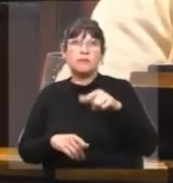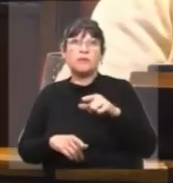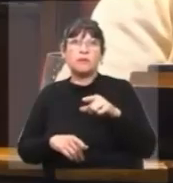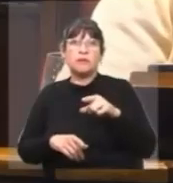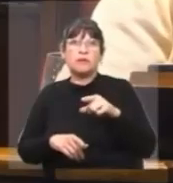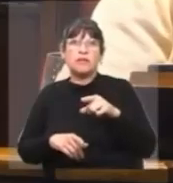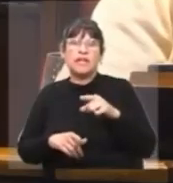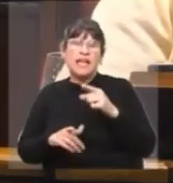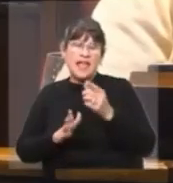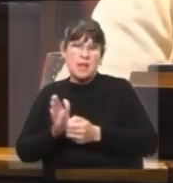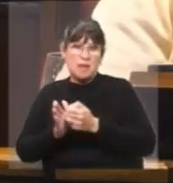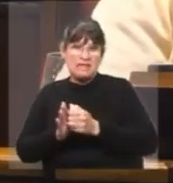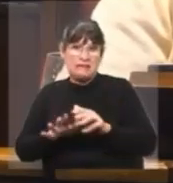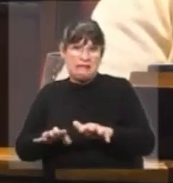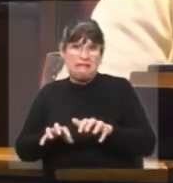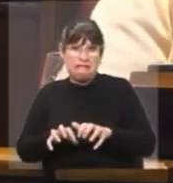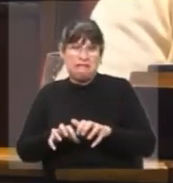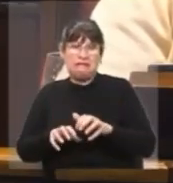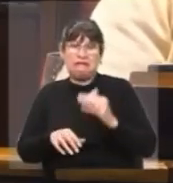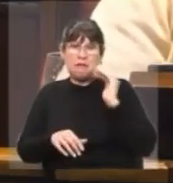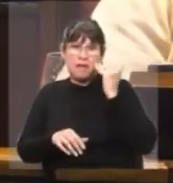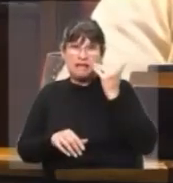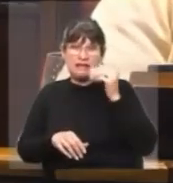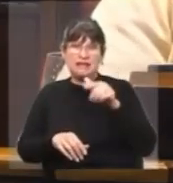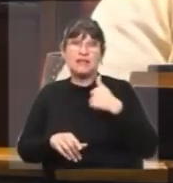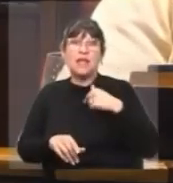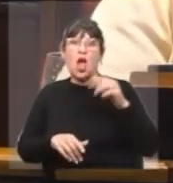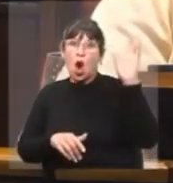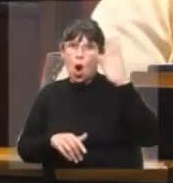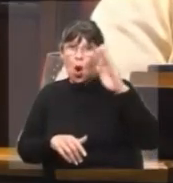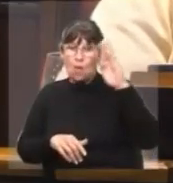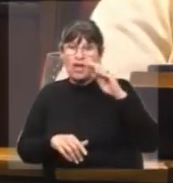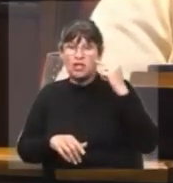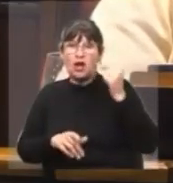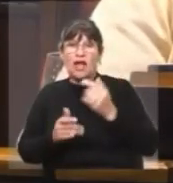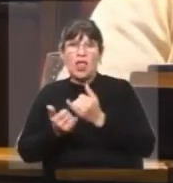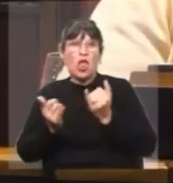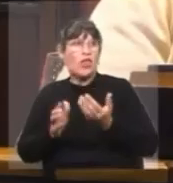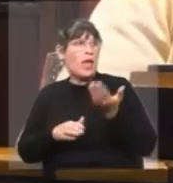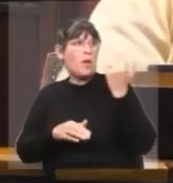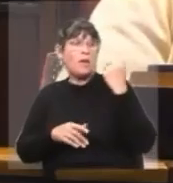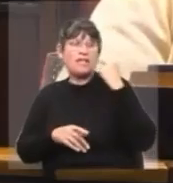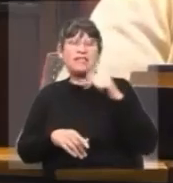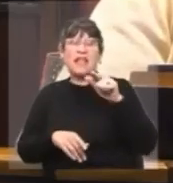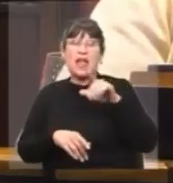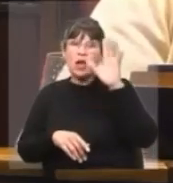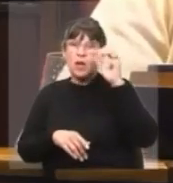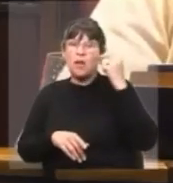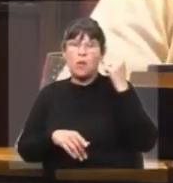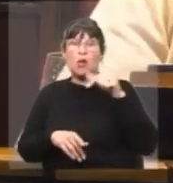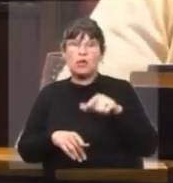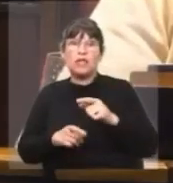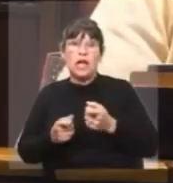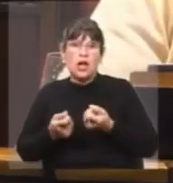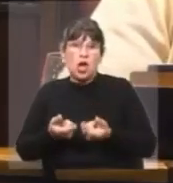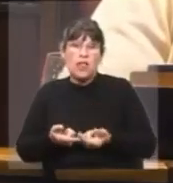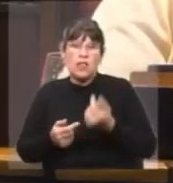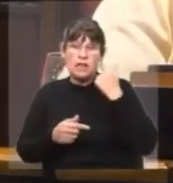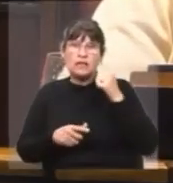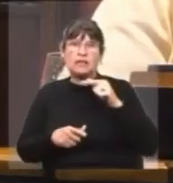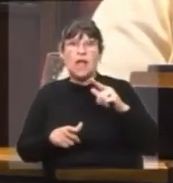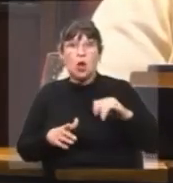cedario que fue homenajeado como decía días pasados para honrar su memoria y su legado fue un